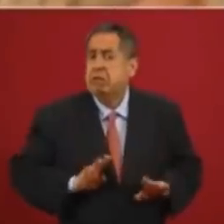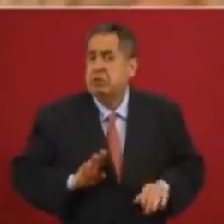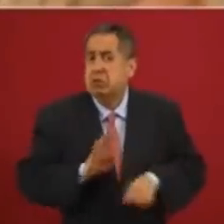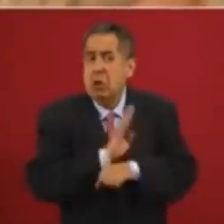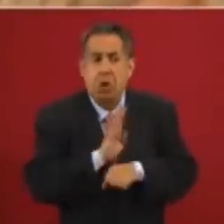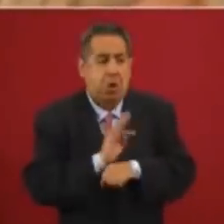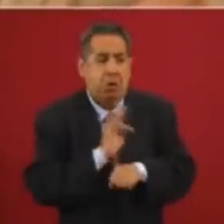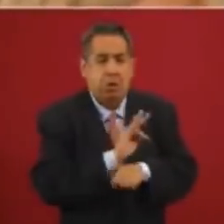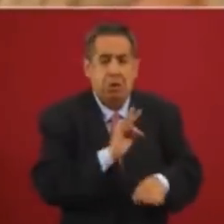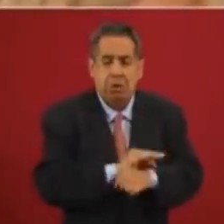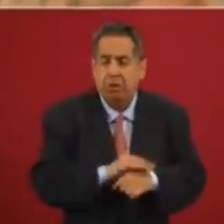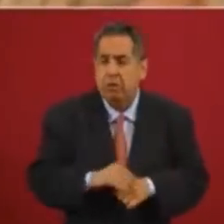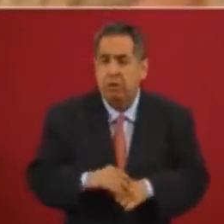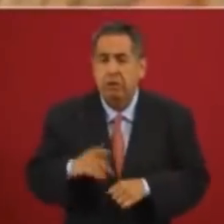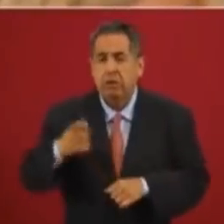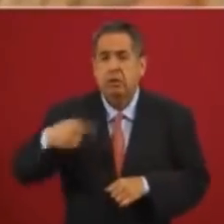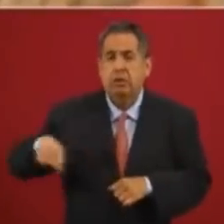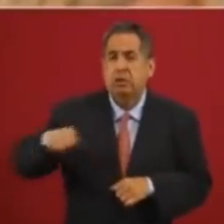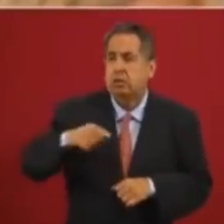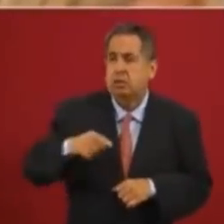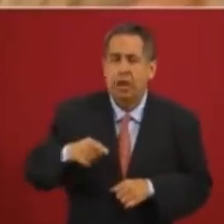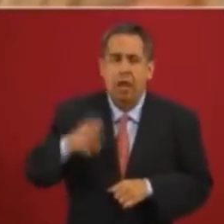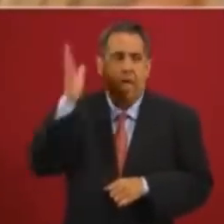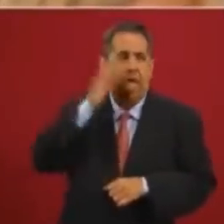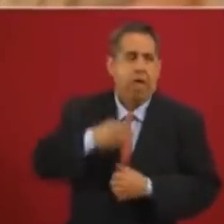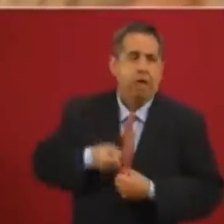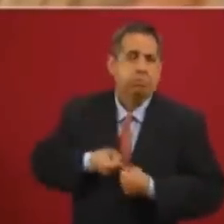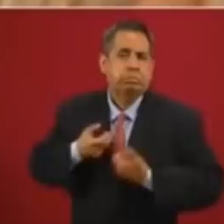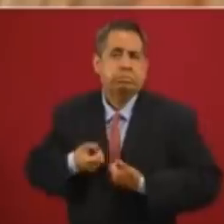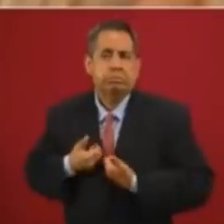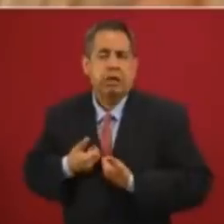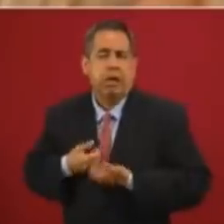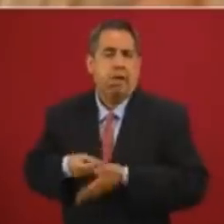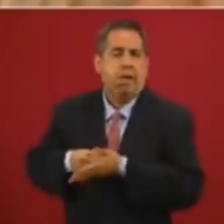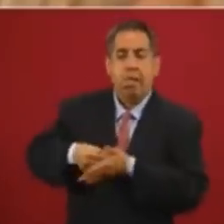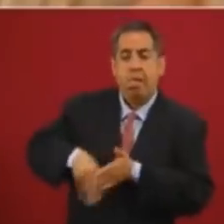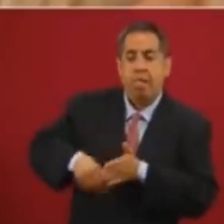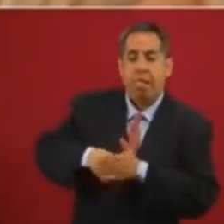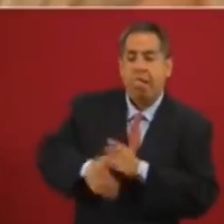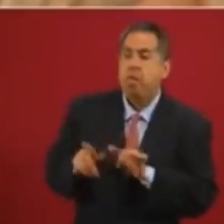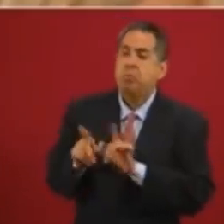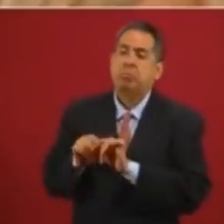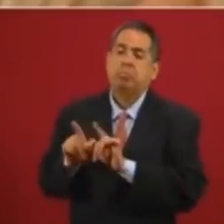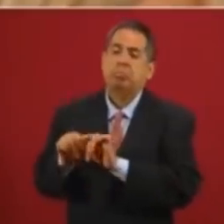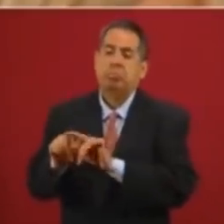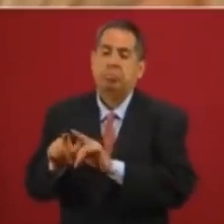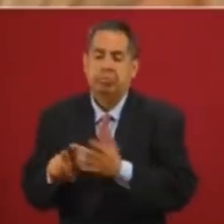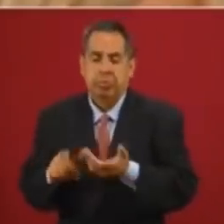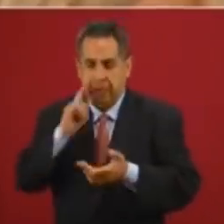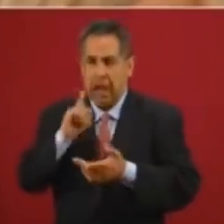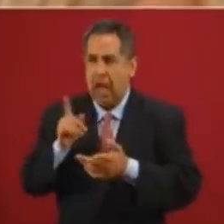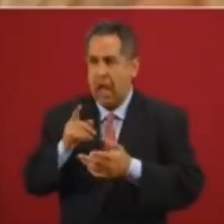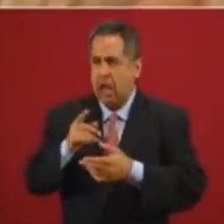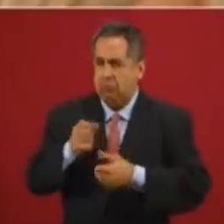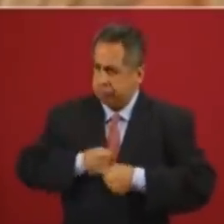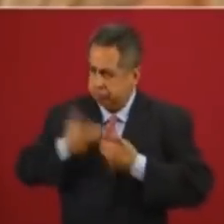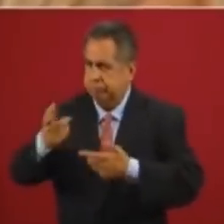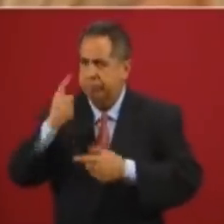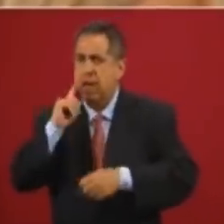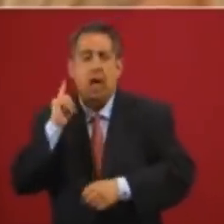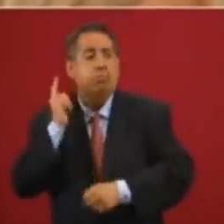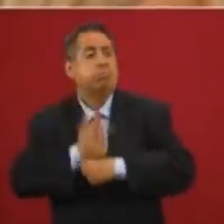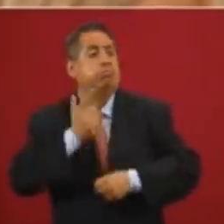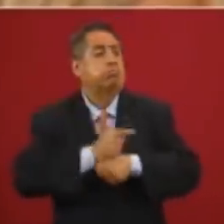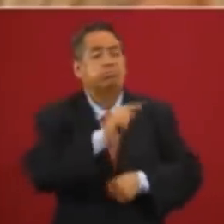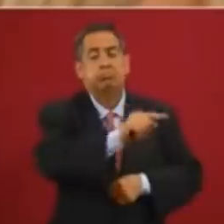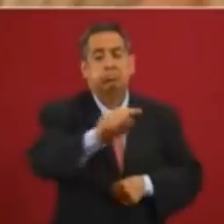pues le reste interés por proporcionar al gobierno federal información que ubique a las personas